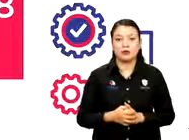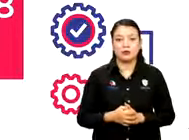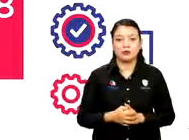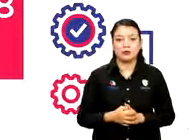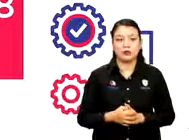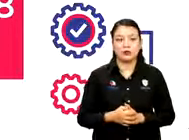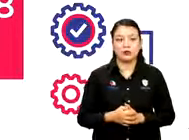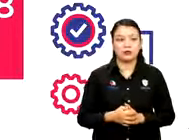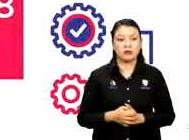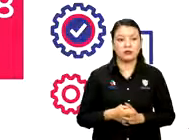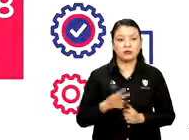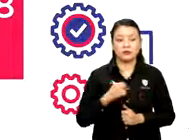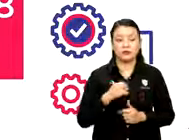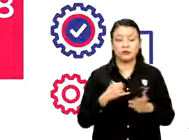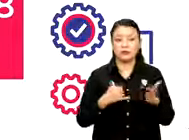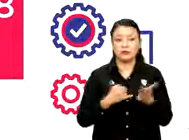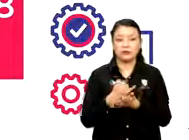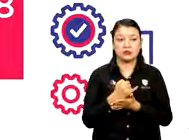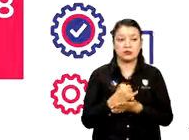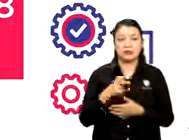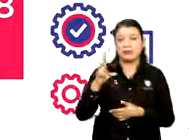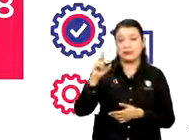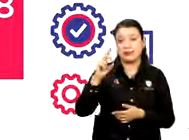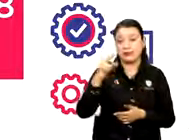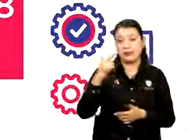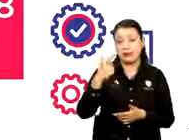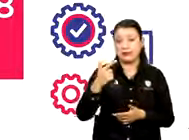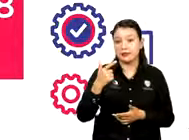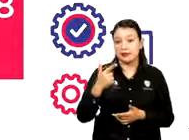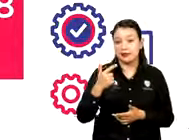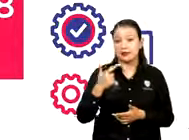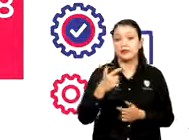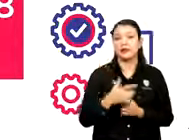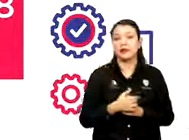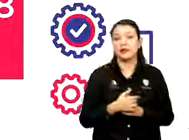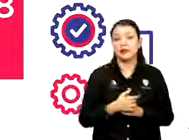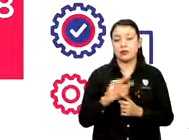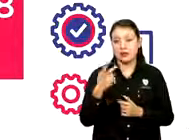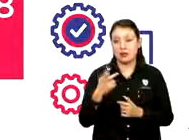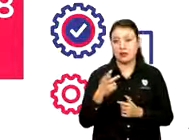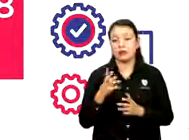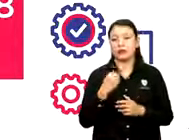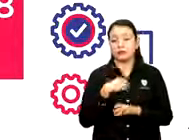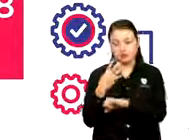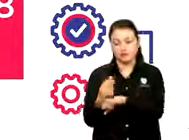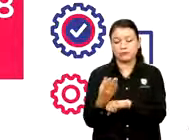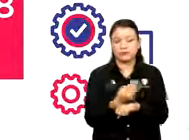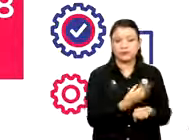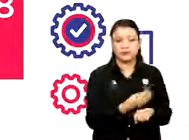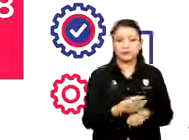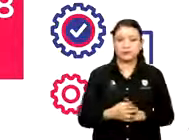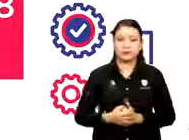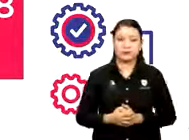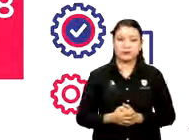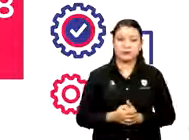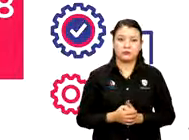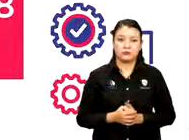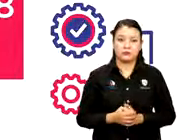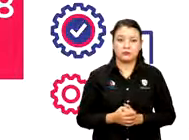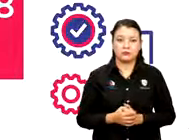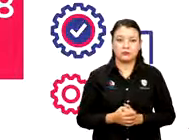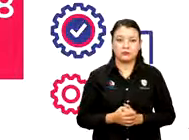decisión de reponer 37 de estos procedimientos para que se lleve el trámite conforme a la ley general de responsabilidades administrativas como repito ha sido